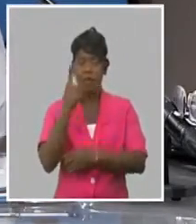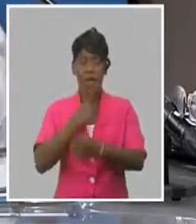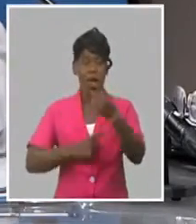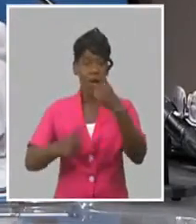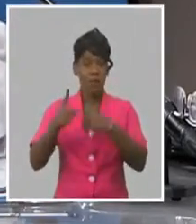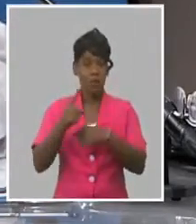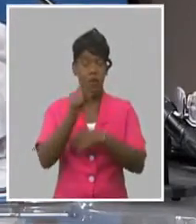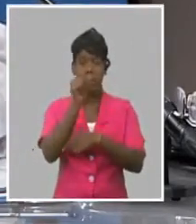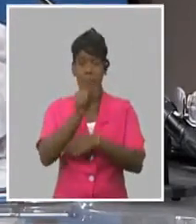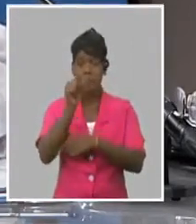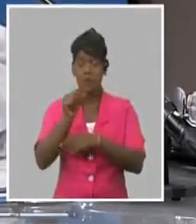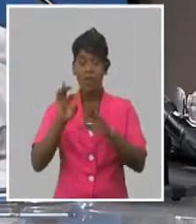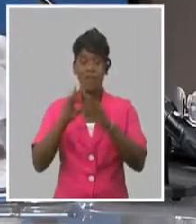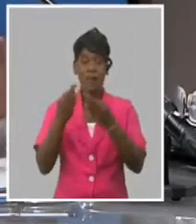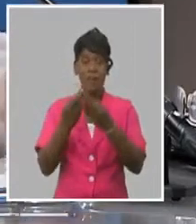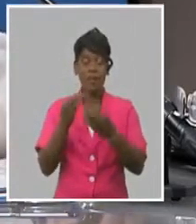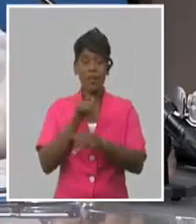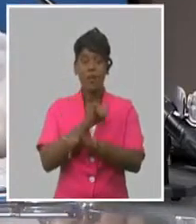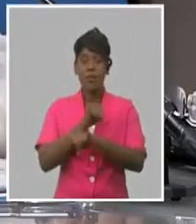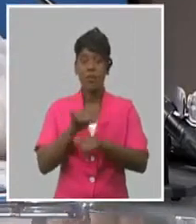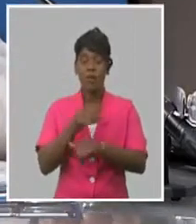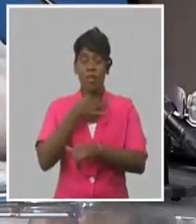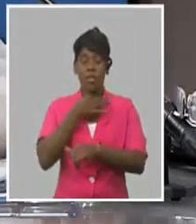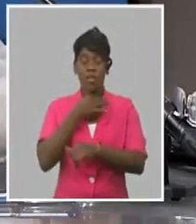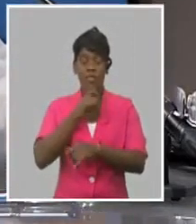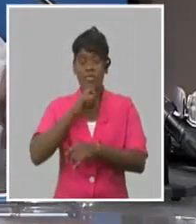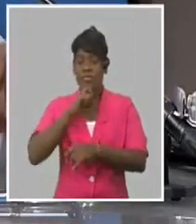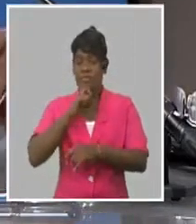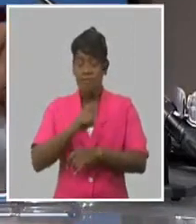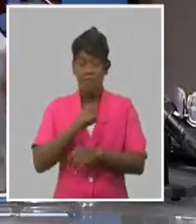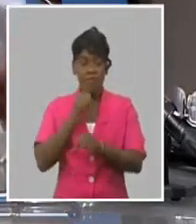núcleos vulnerables. Porque a mí me parece